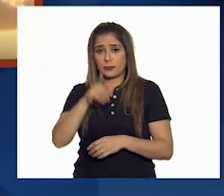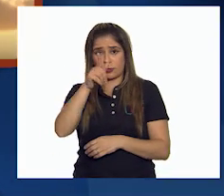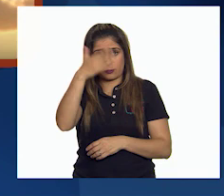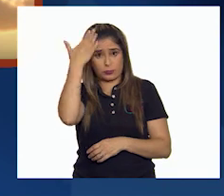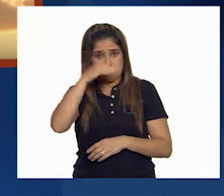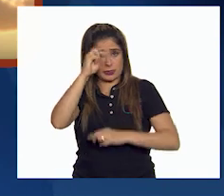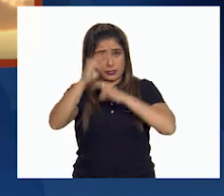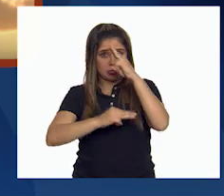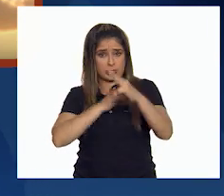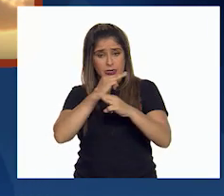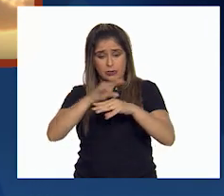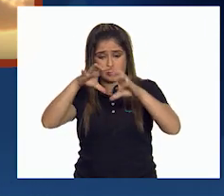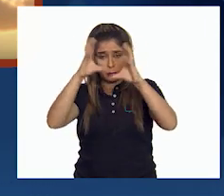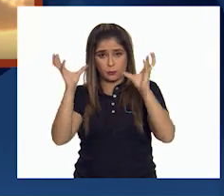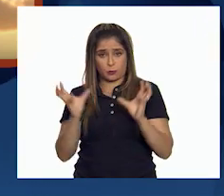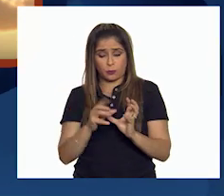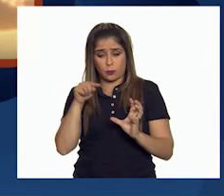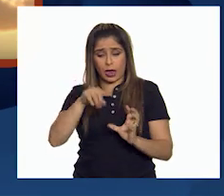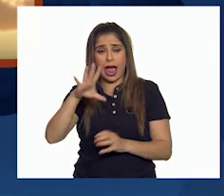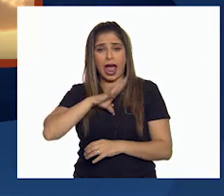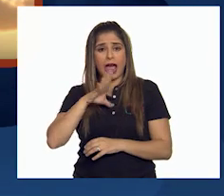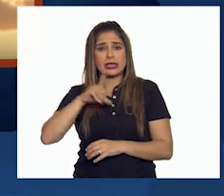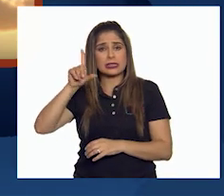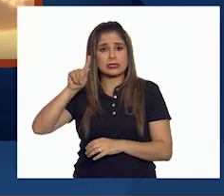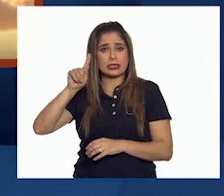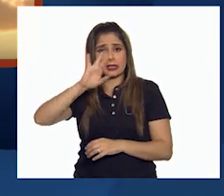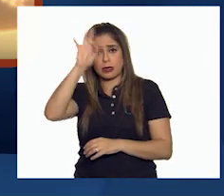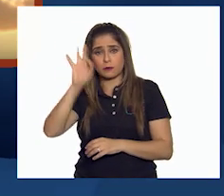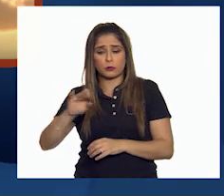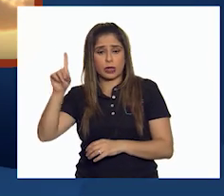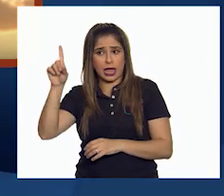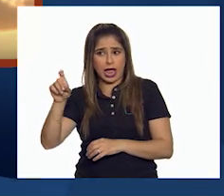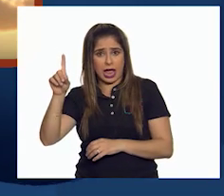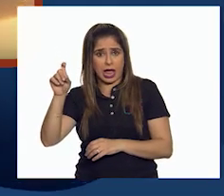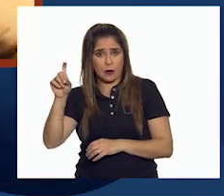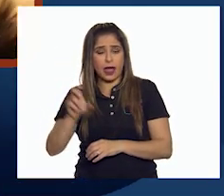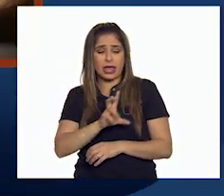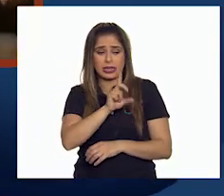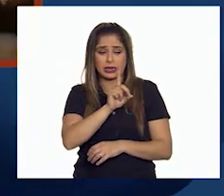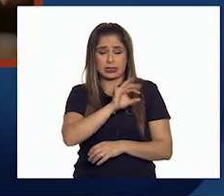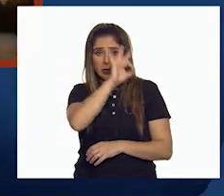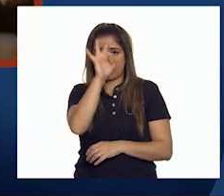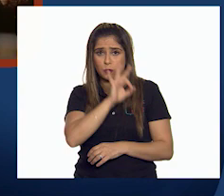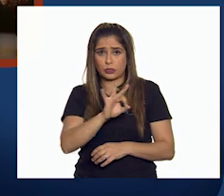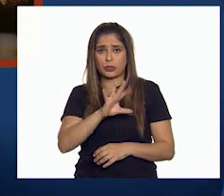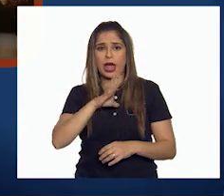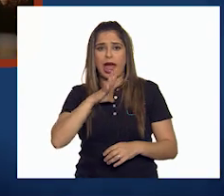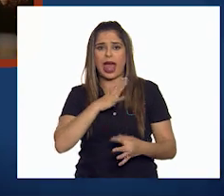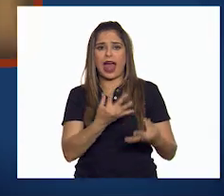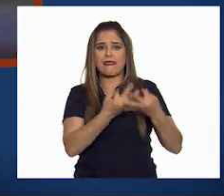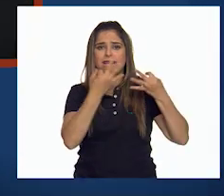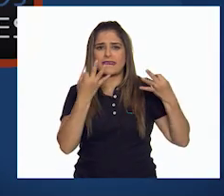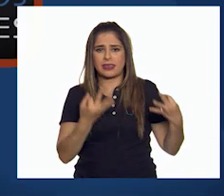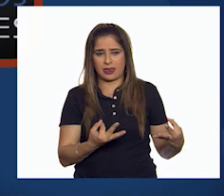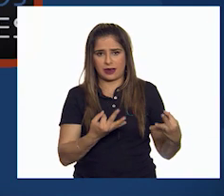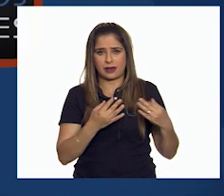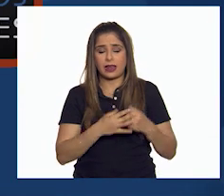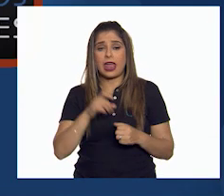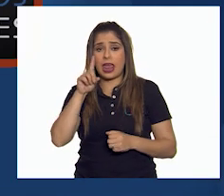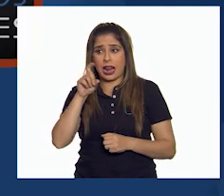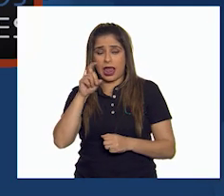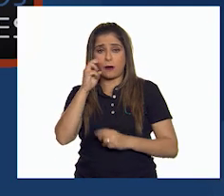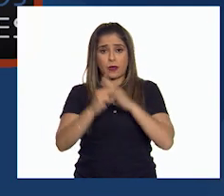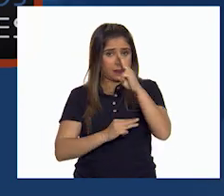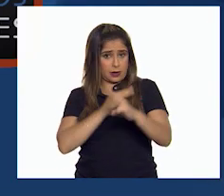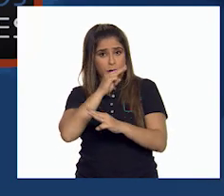está cubierto por un 70% de agua y un 30% es tierra? De todo el agua que hay en el mundo,